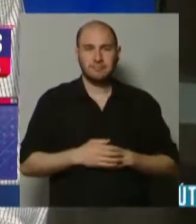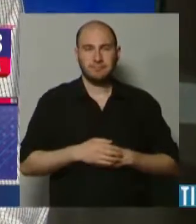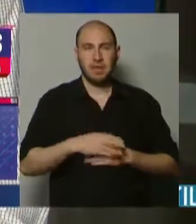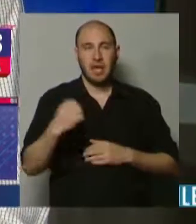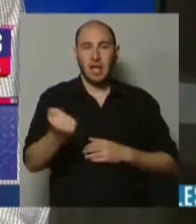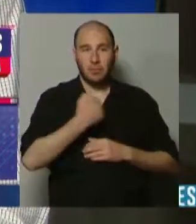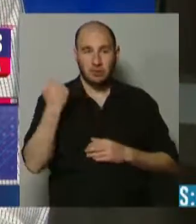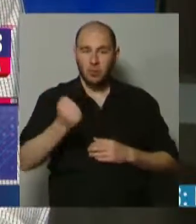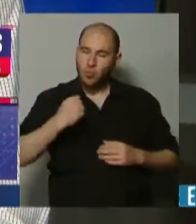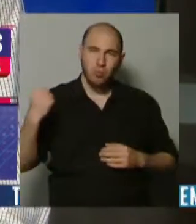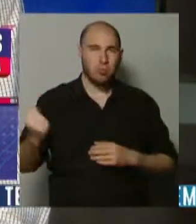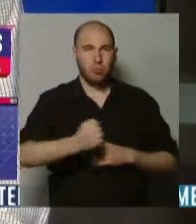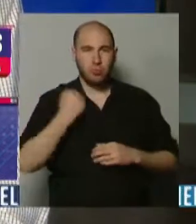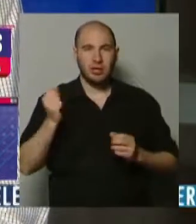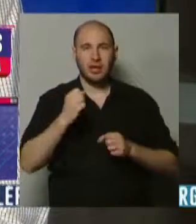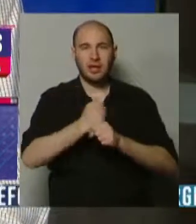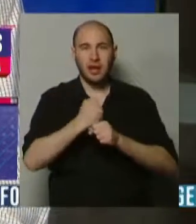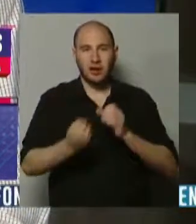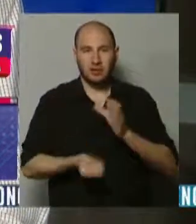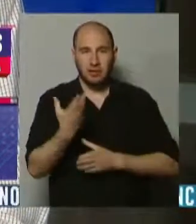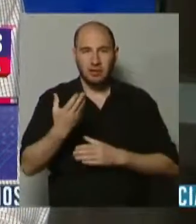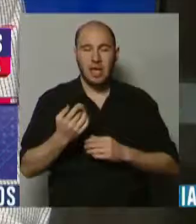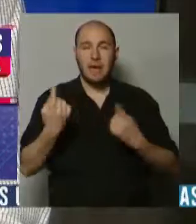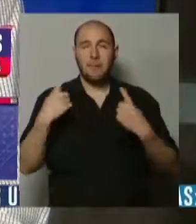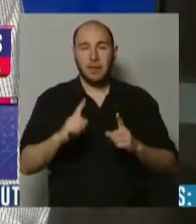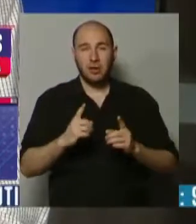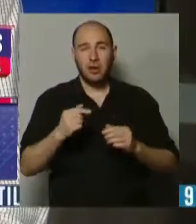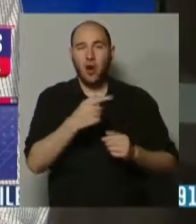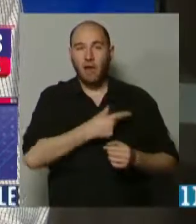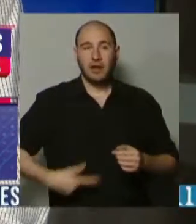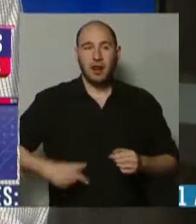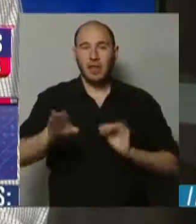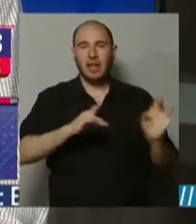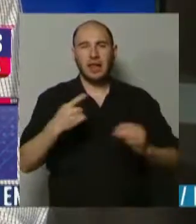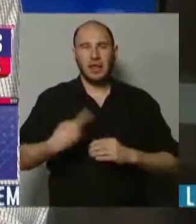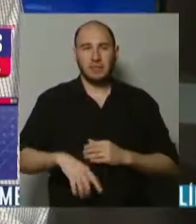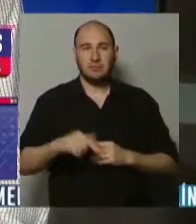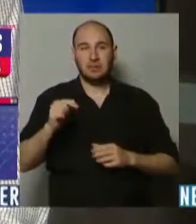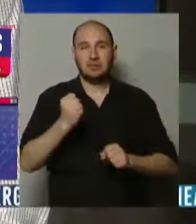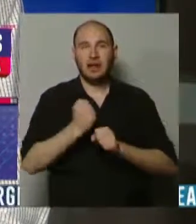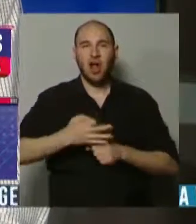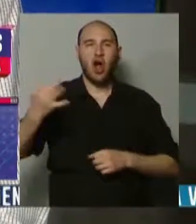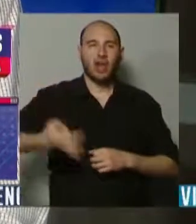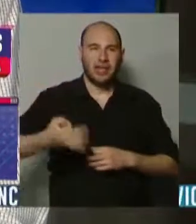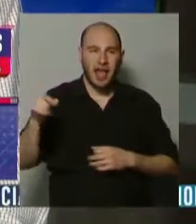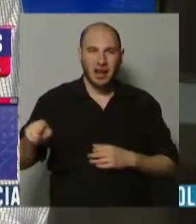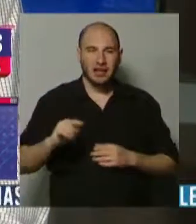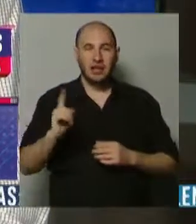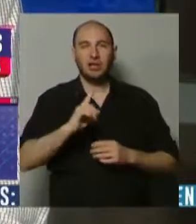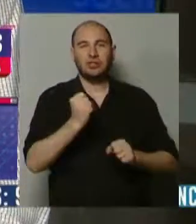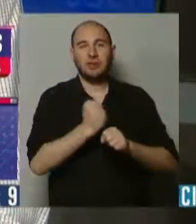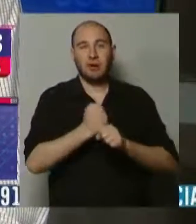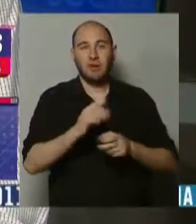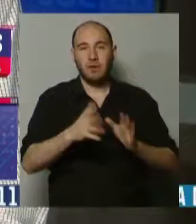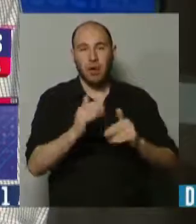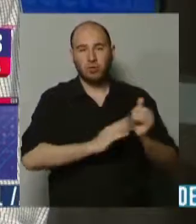Es importante, es muy importante en cuanto a generación de empleo, pero lo que tiene que buscar el gobernador electo es generar empleo genuino, es decir, no generar empleo